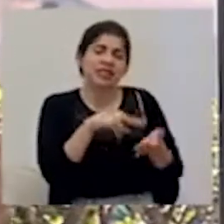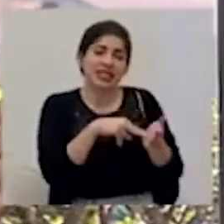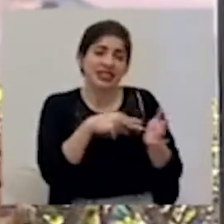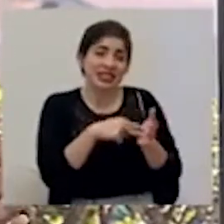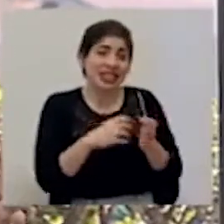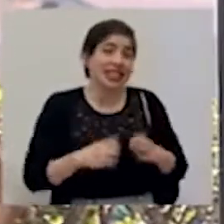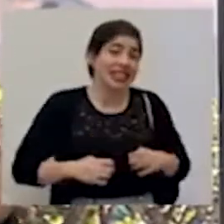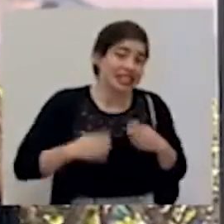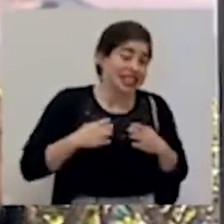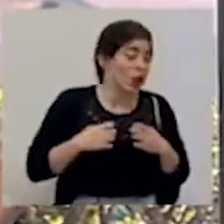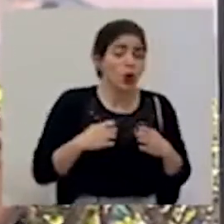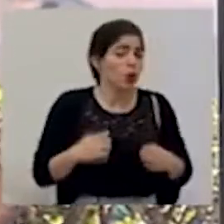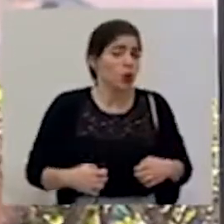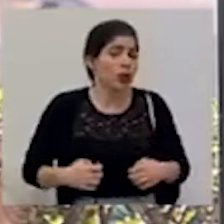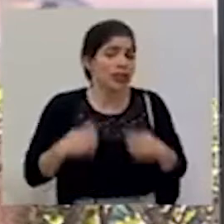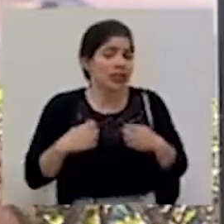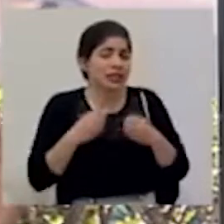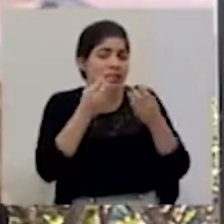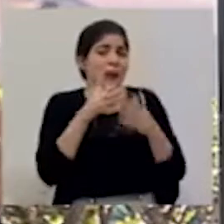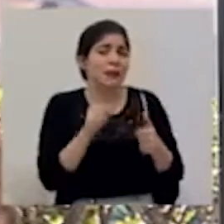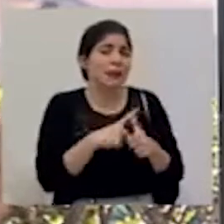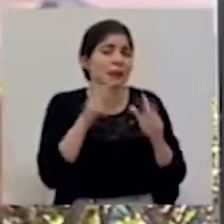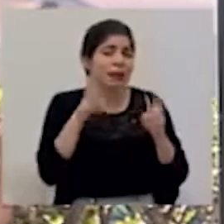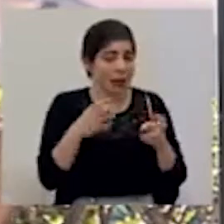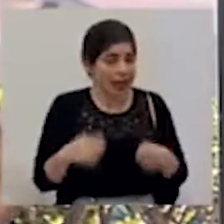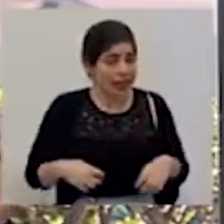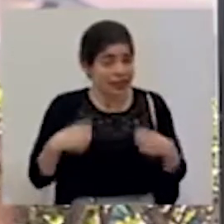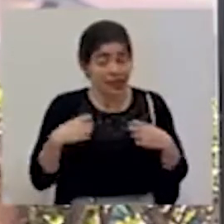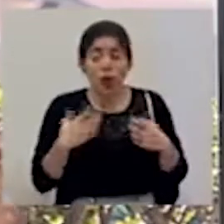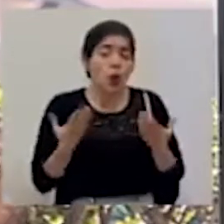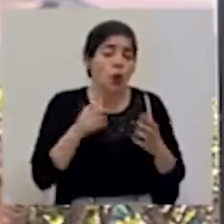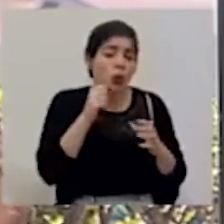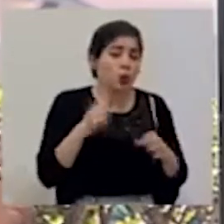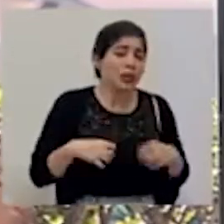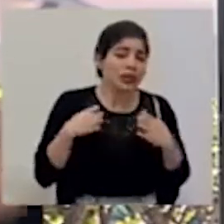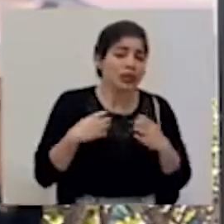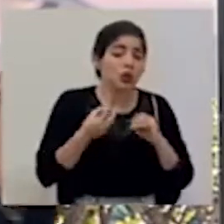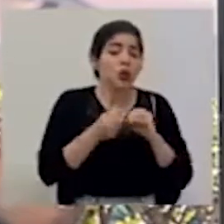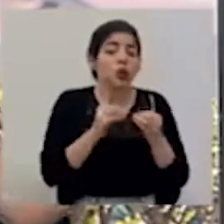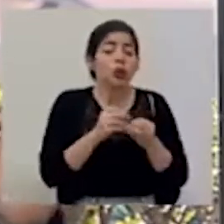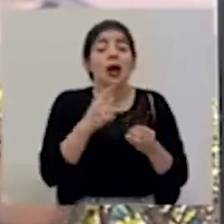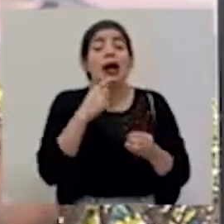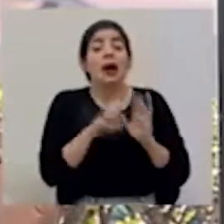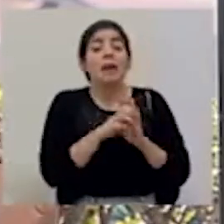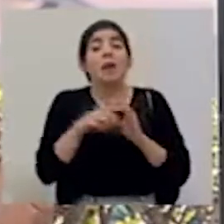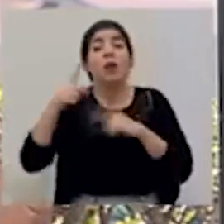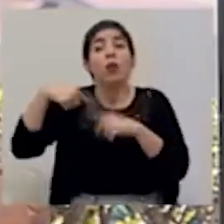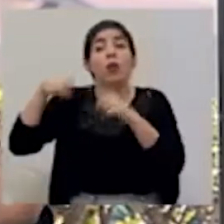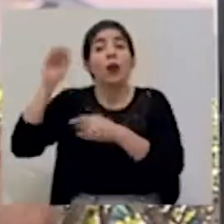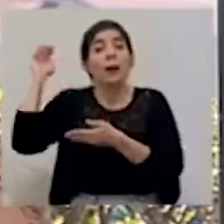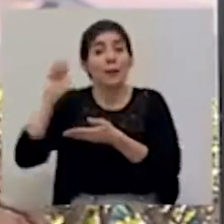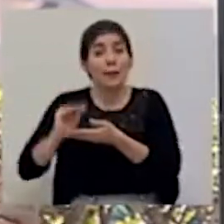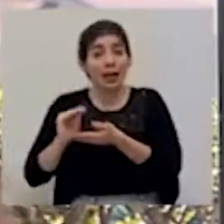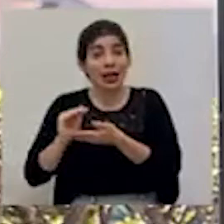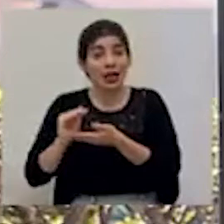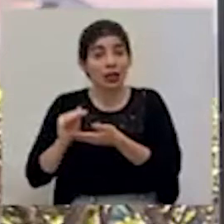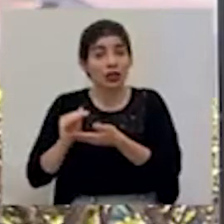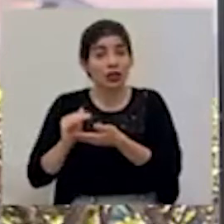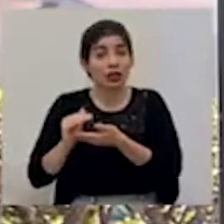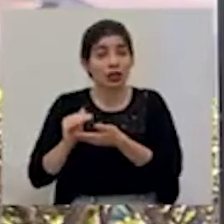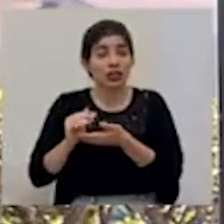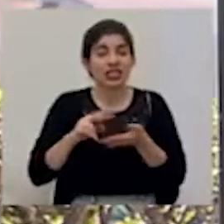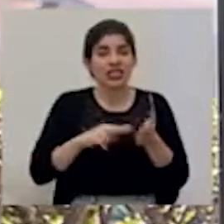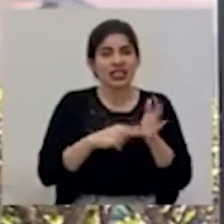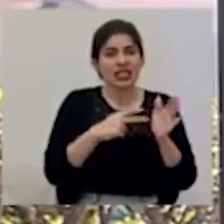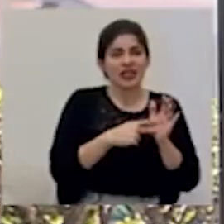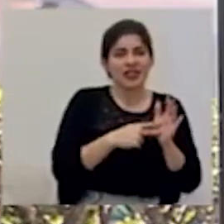¿existe o no existe un dato con respecto al primer tema? ¿Existe o no existe un dato que diga, a menor movilidad de vehículos se